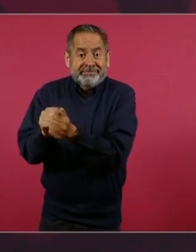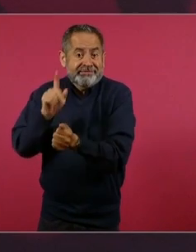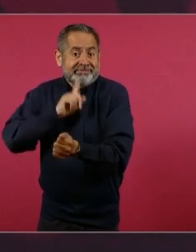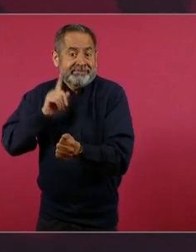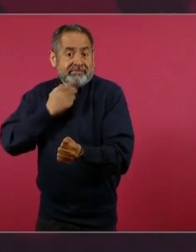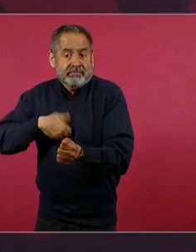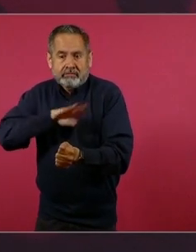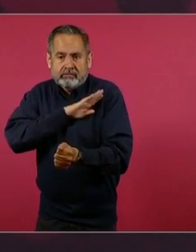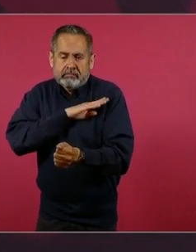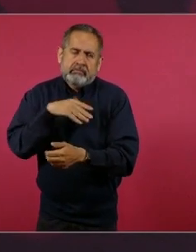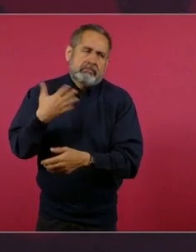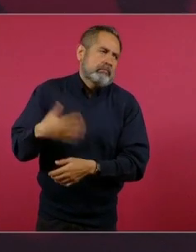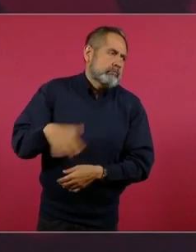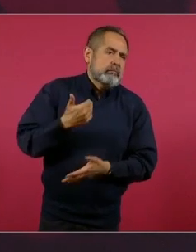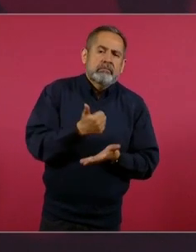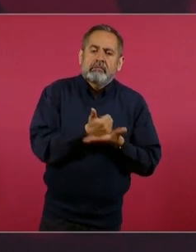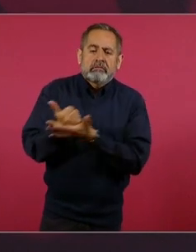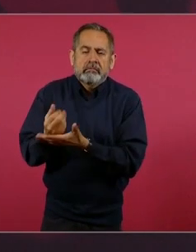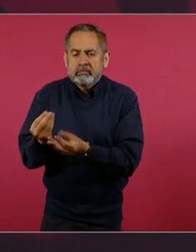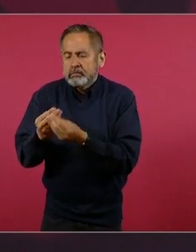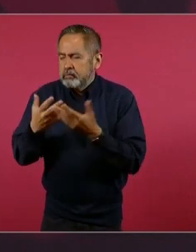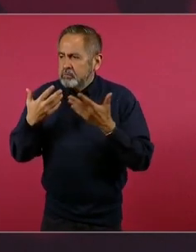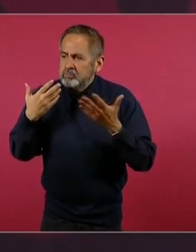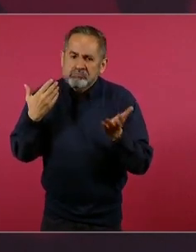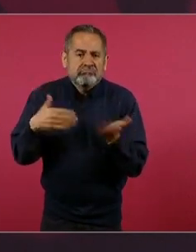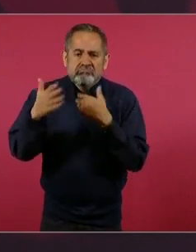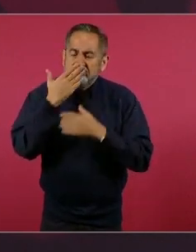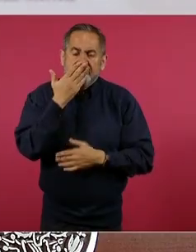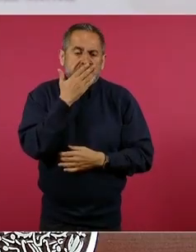ayudarle mucho en, claro, eso. Entonces,